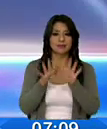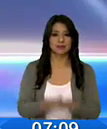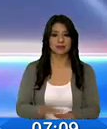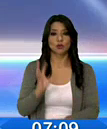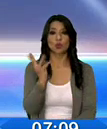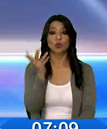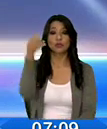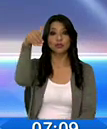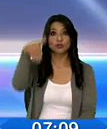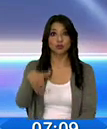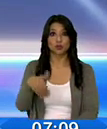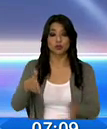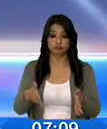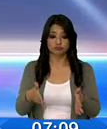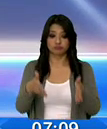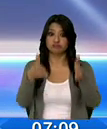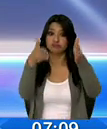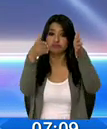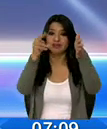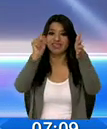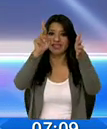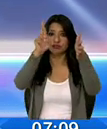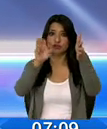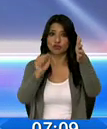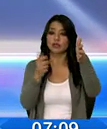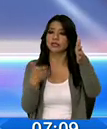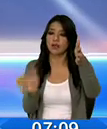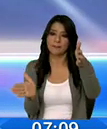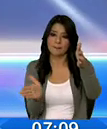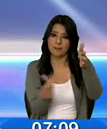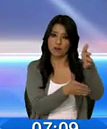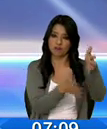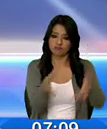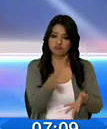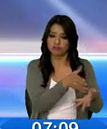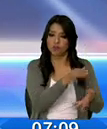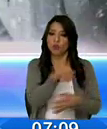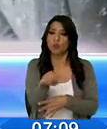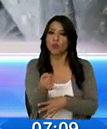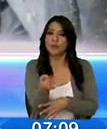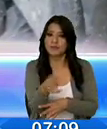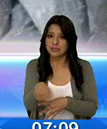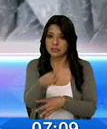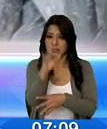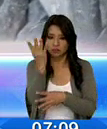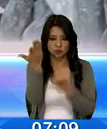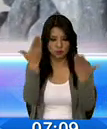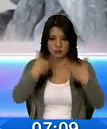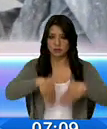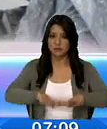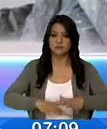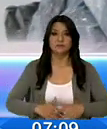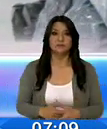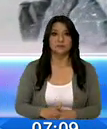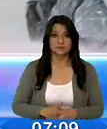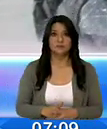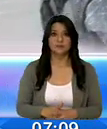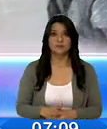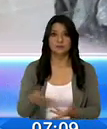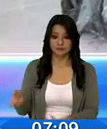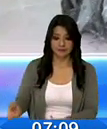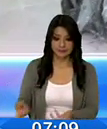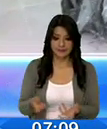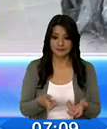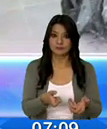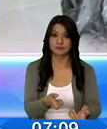Naciones Unidas, Néstor Kirchner, fue retirado este día jueves de la sede de UNASUR. El retiro de la estatua